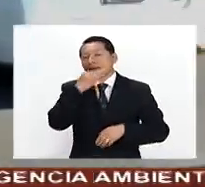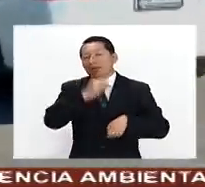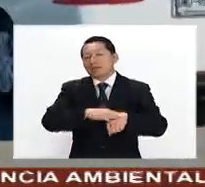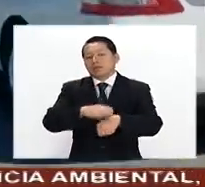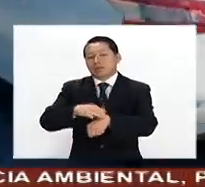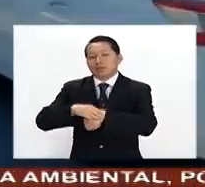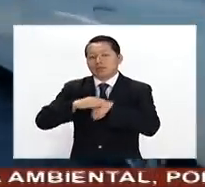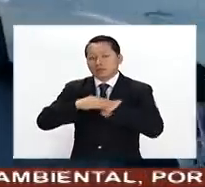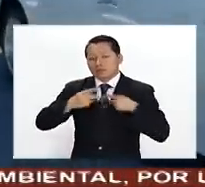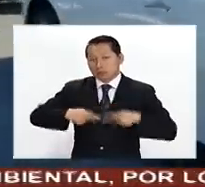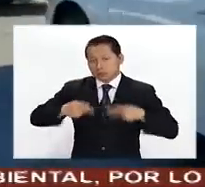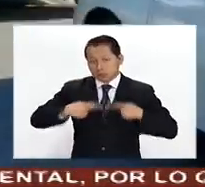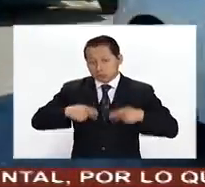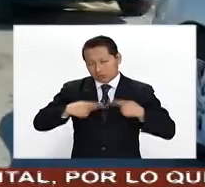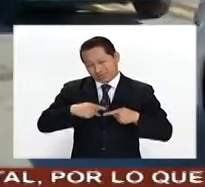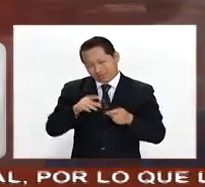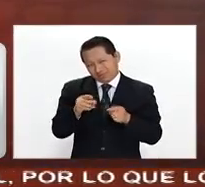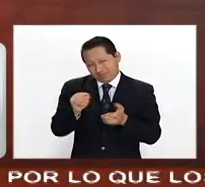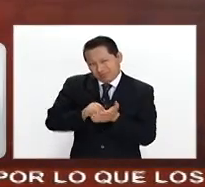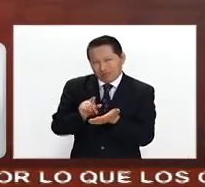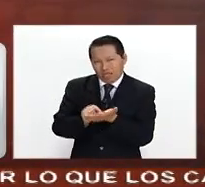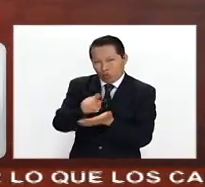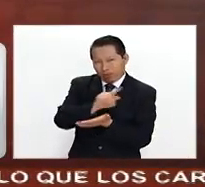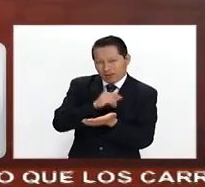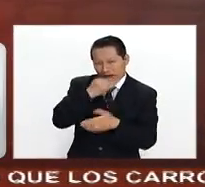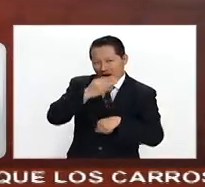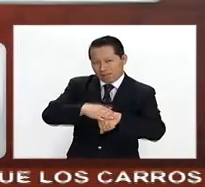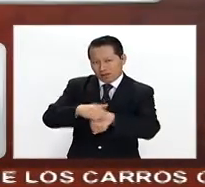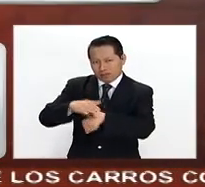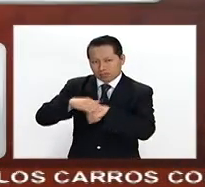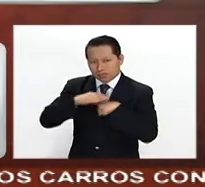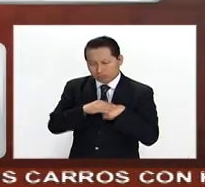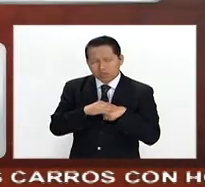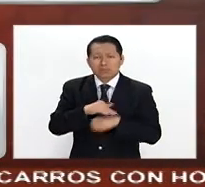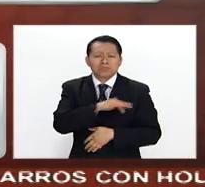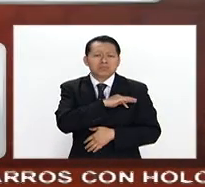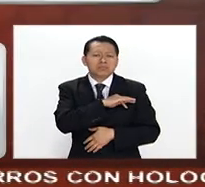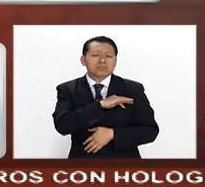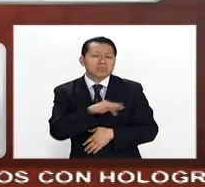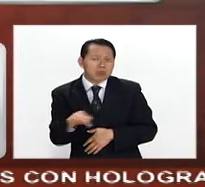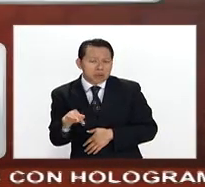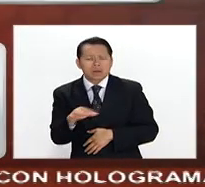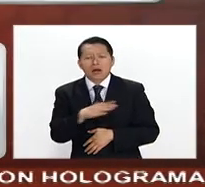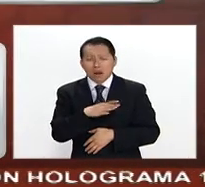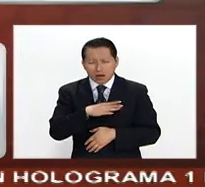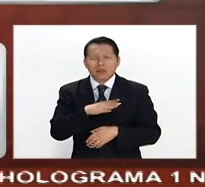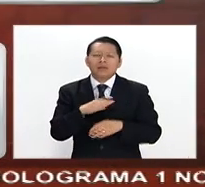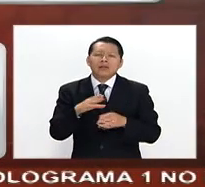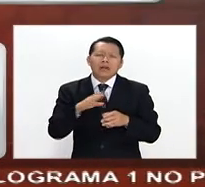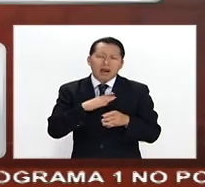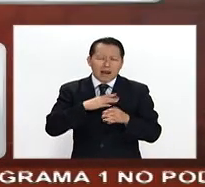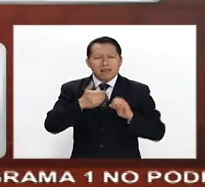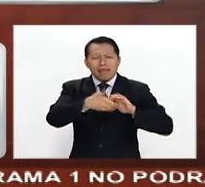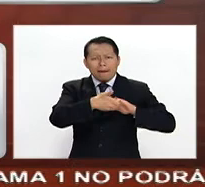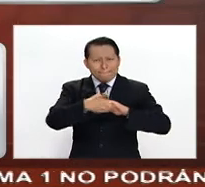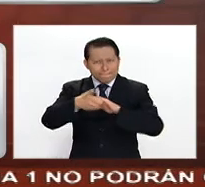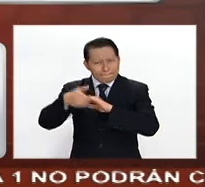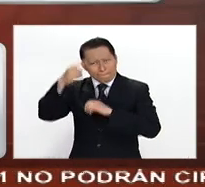las personas a través de su cuenta de Twitter permitir el libre tránsito de sus autotanques para continuar